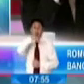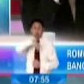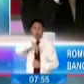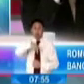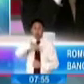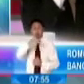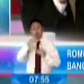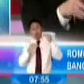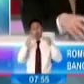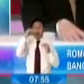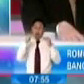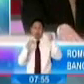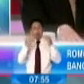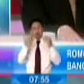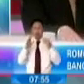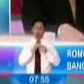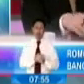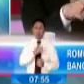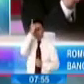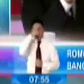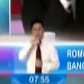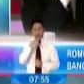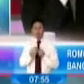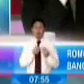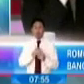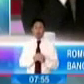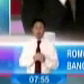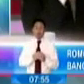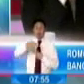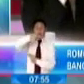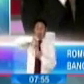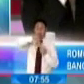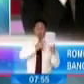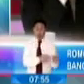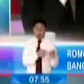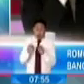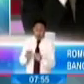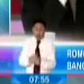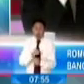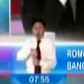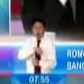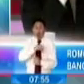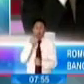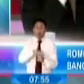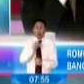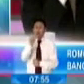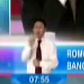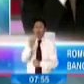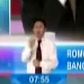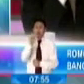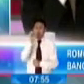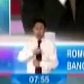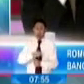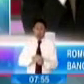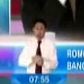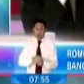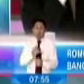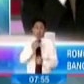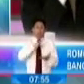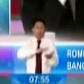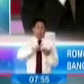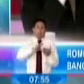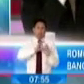margen, un marco para poder decidir si es que hacen una renegociación diferente, si alguien que tiene un consumo muy pequeño podrían perdonarle